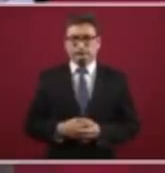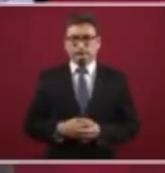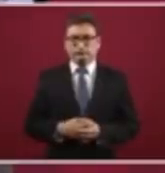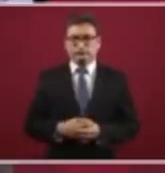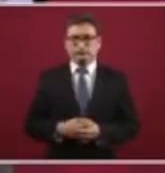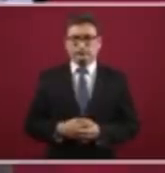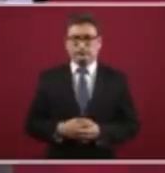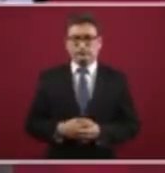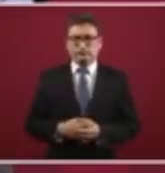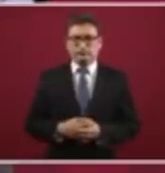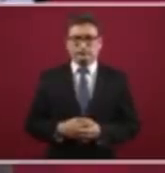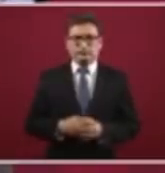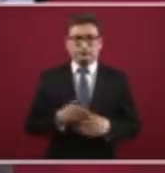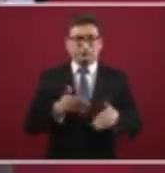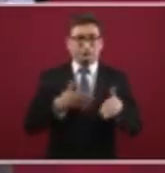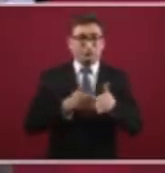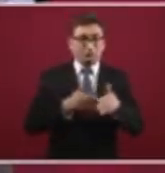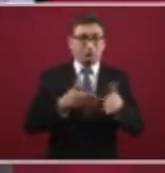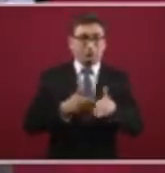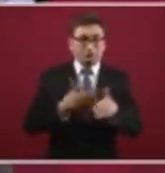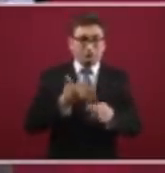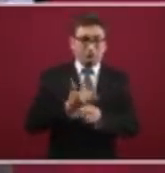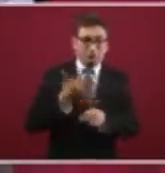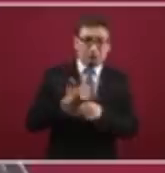y no hay ningún obstáculo